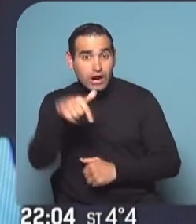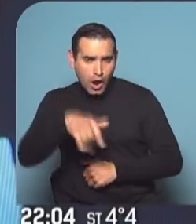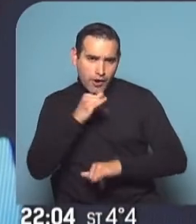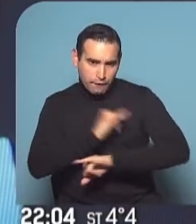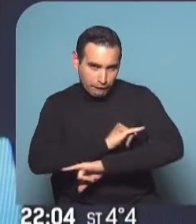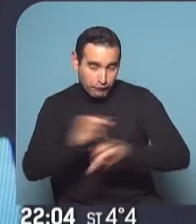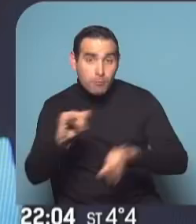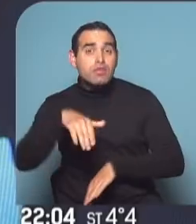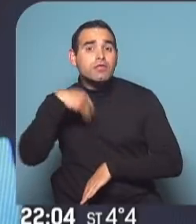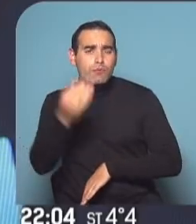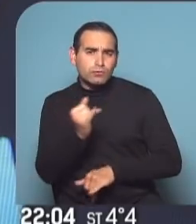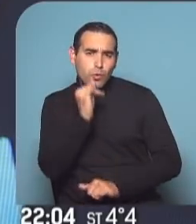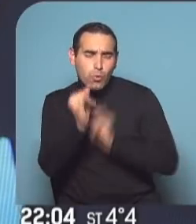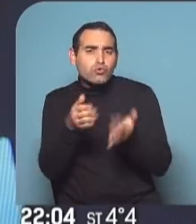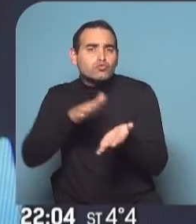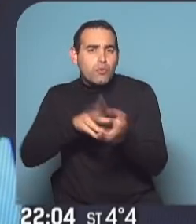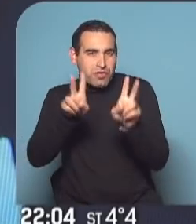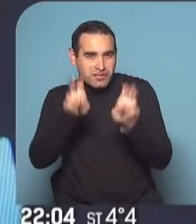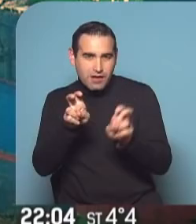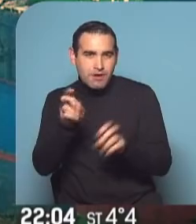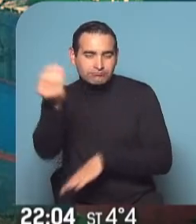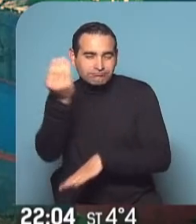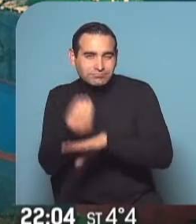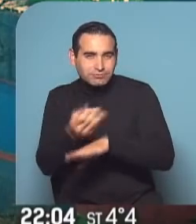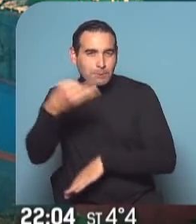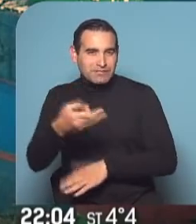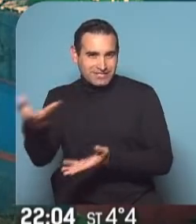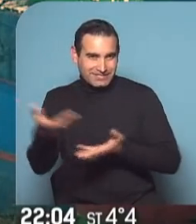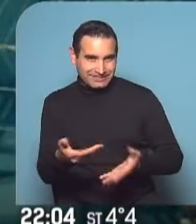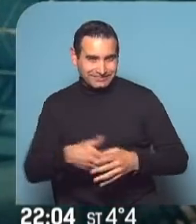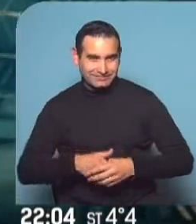luego vamos a hablar sobre este tema con un invitado especial.